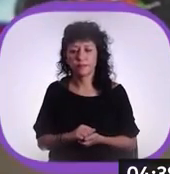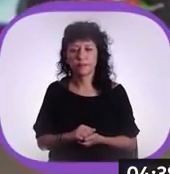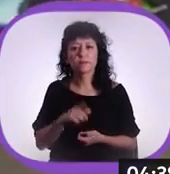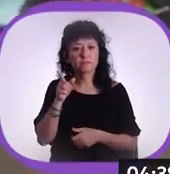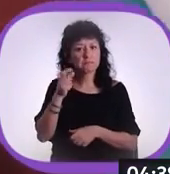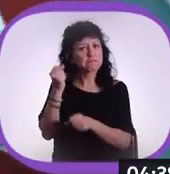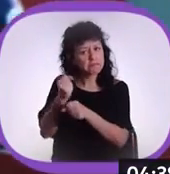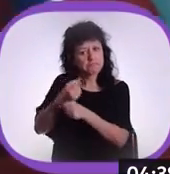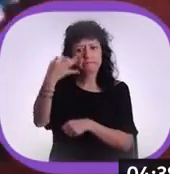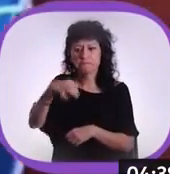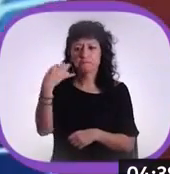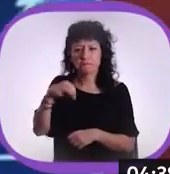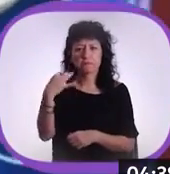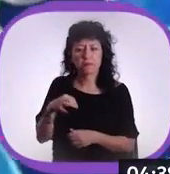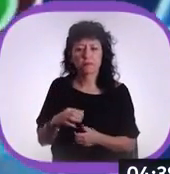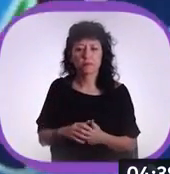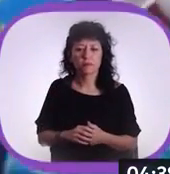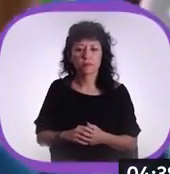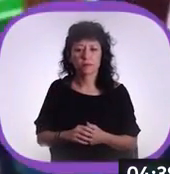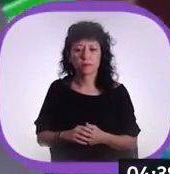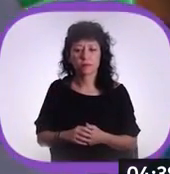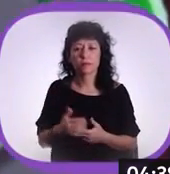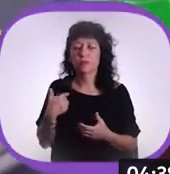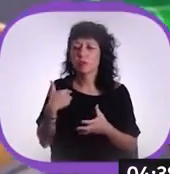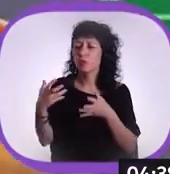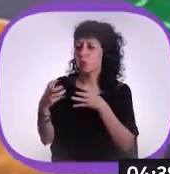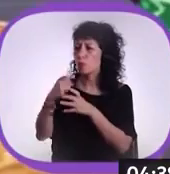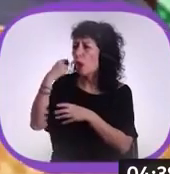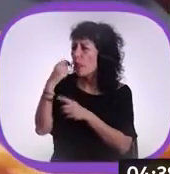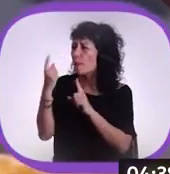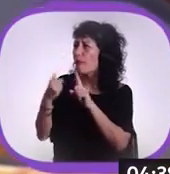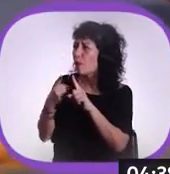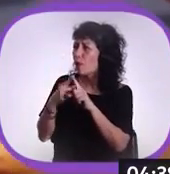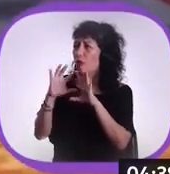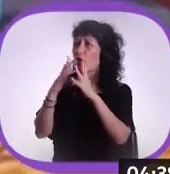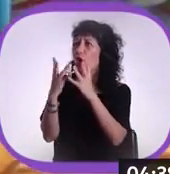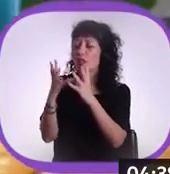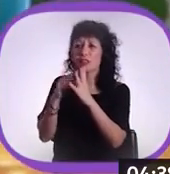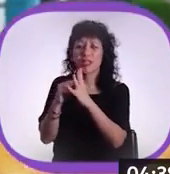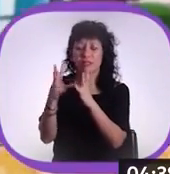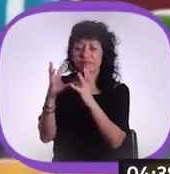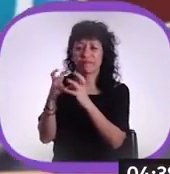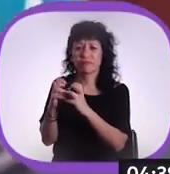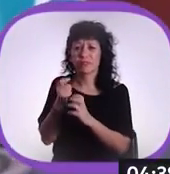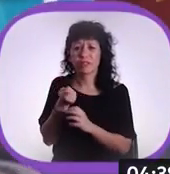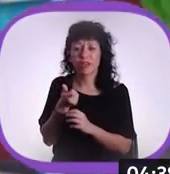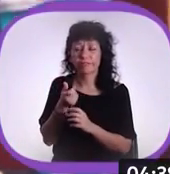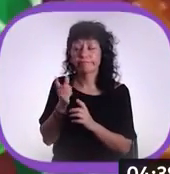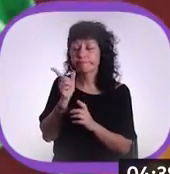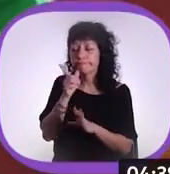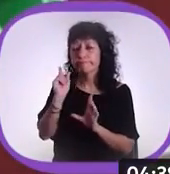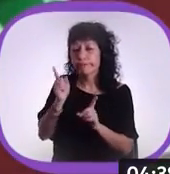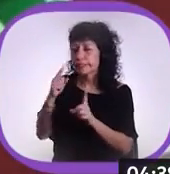Buen trabajo, Stanford. Me alié con los Vandals. Casi destruyo la Tierra. Creo que tengo la mala herencia de mi ancestro.